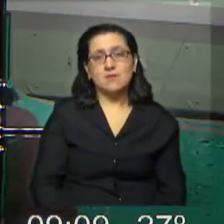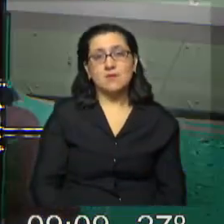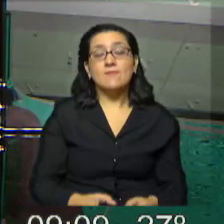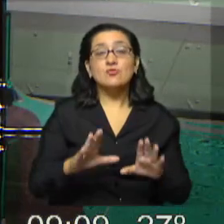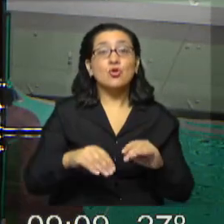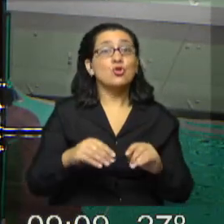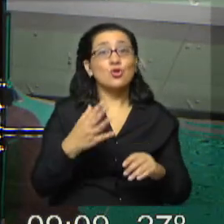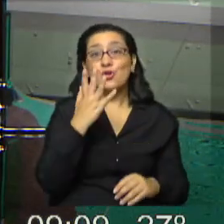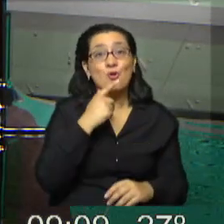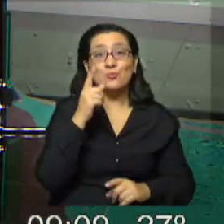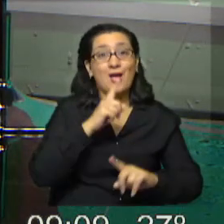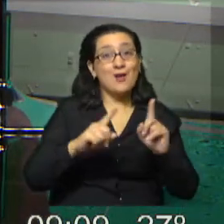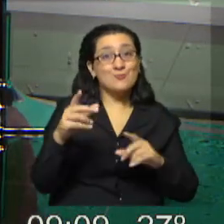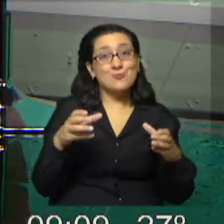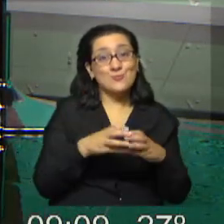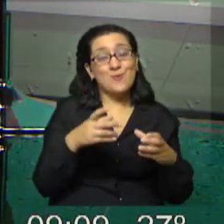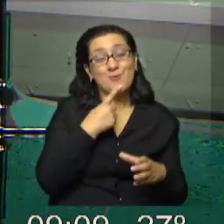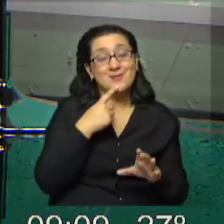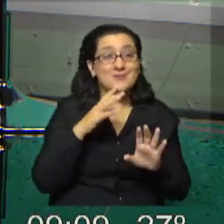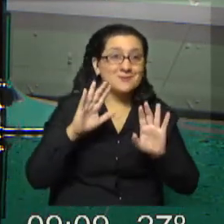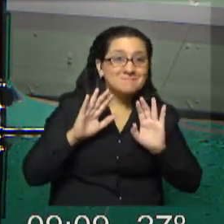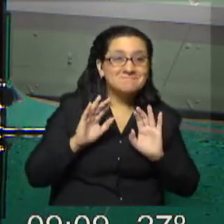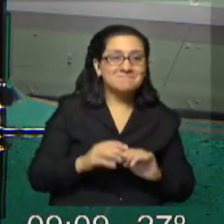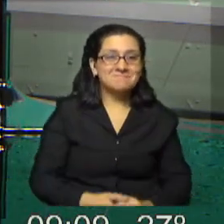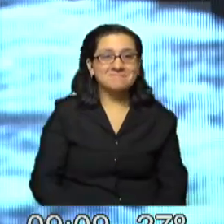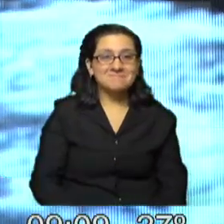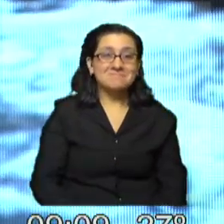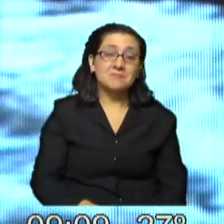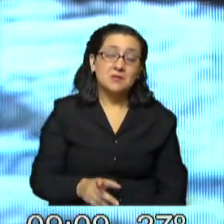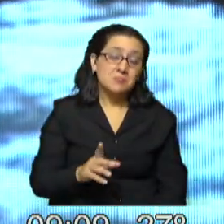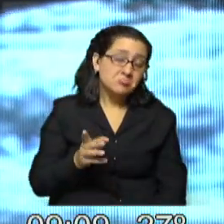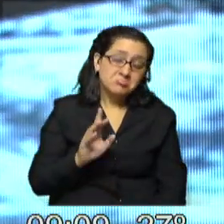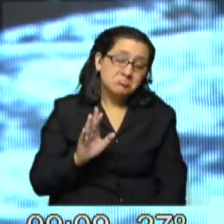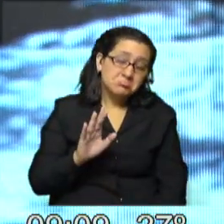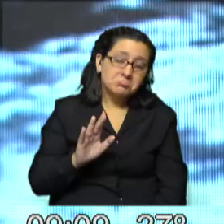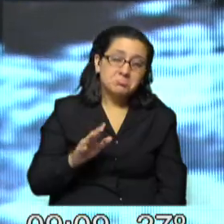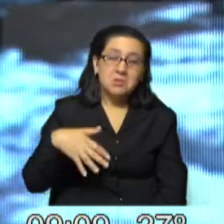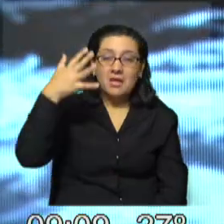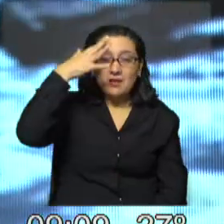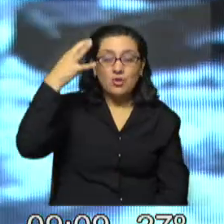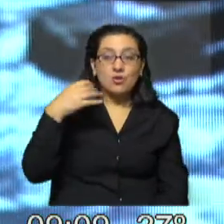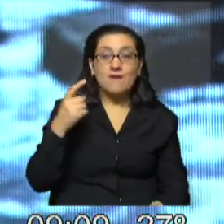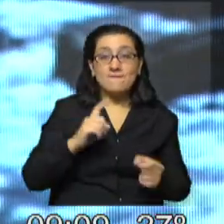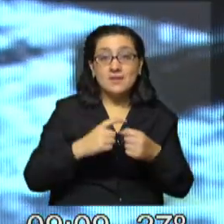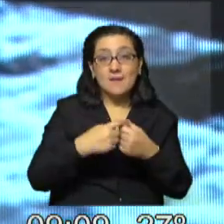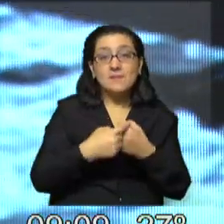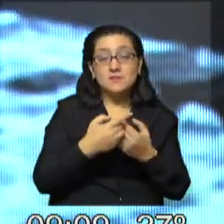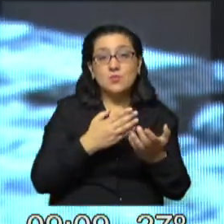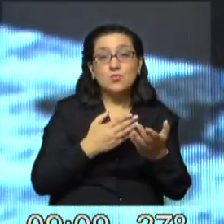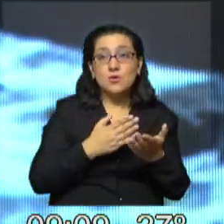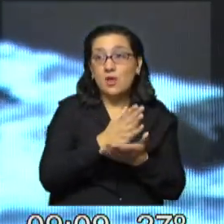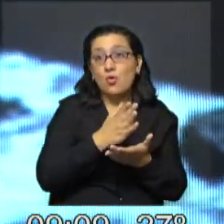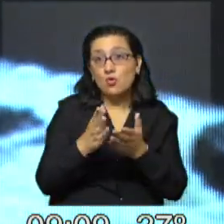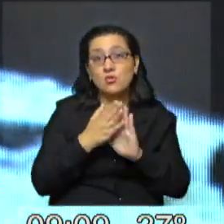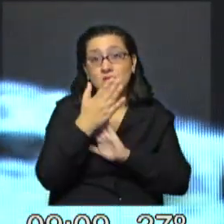gusta a algunos sectores. No sé, la tiro o no. No. Creo que FENAPES ha tenido un recorrido nacional. Ahora estamos apostando